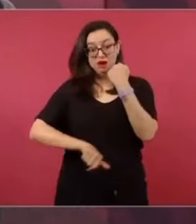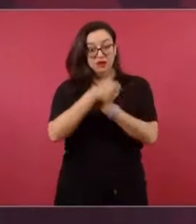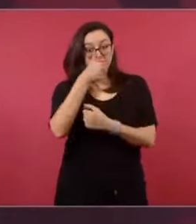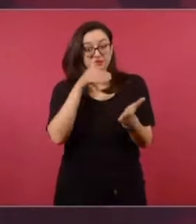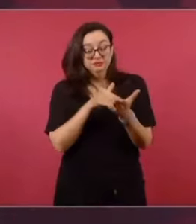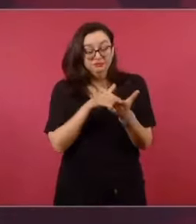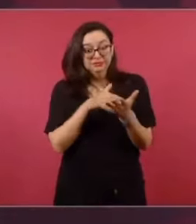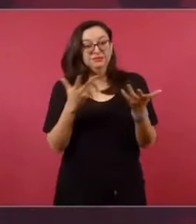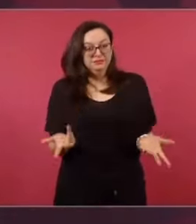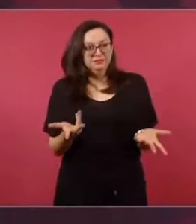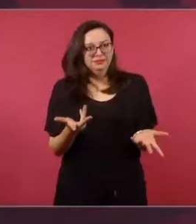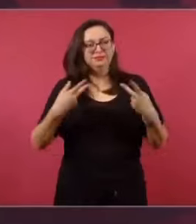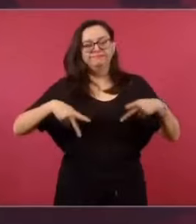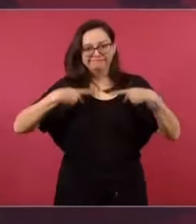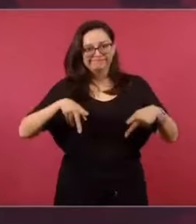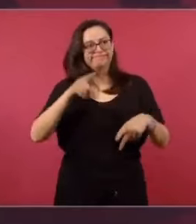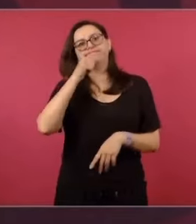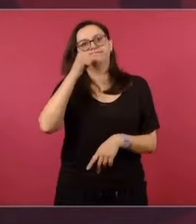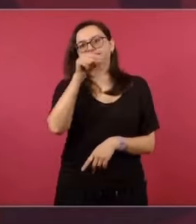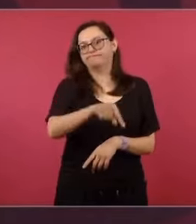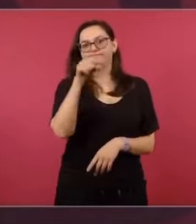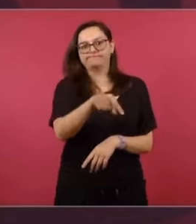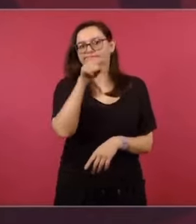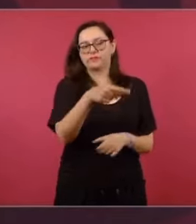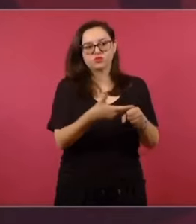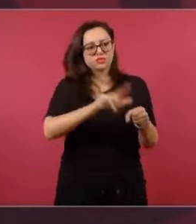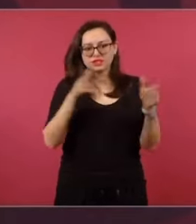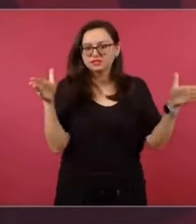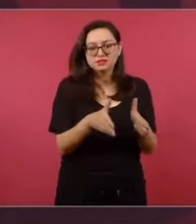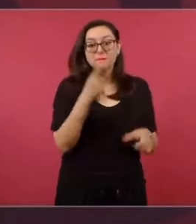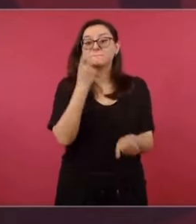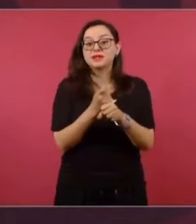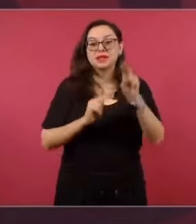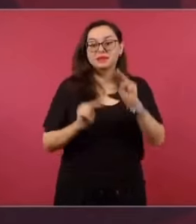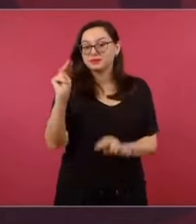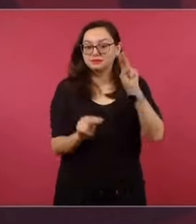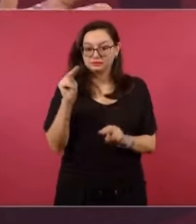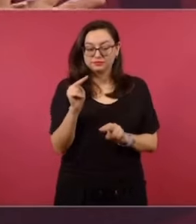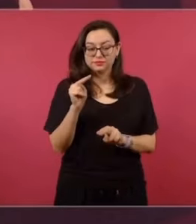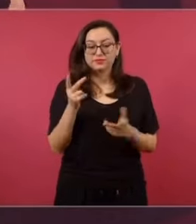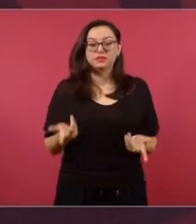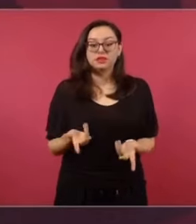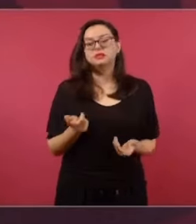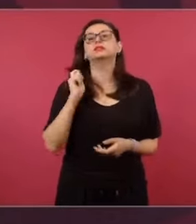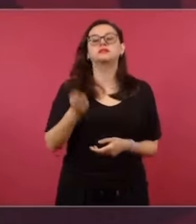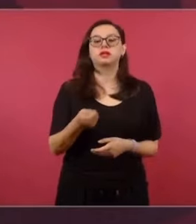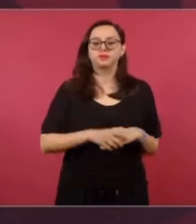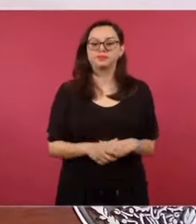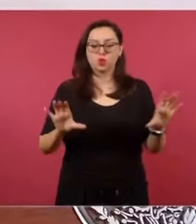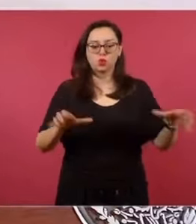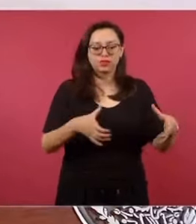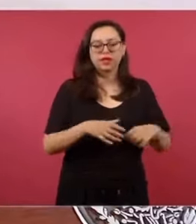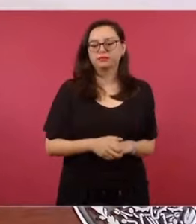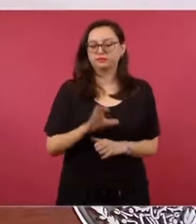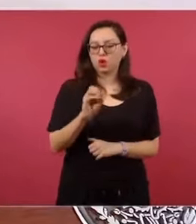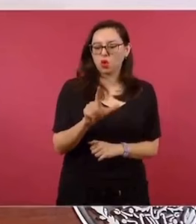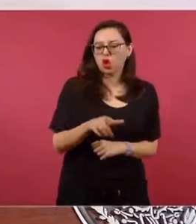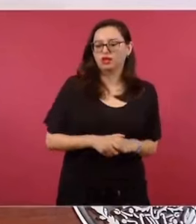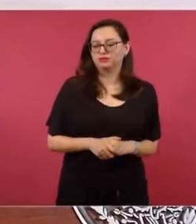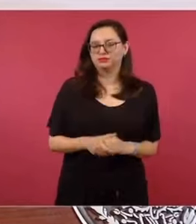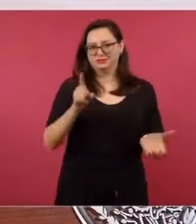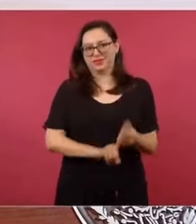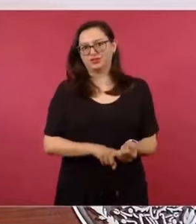atención primaria, vamos a decir, el primer nivel de atención. Es una comunidad, una colonia, tiene su centro de